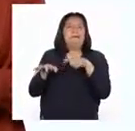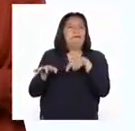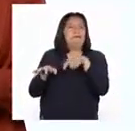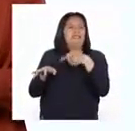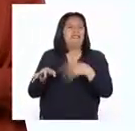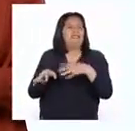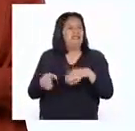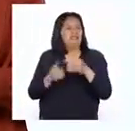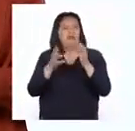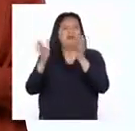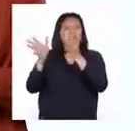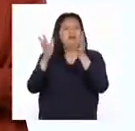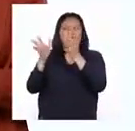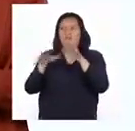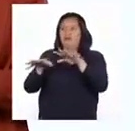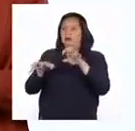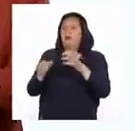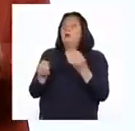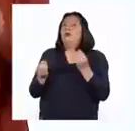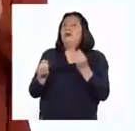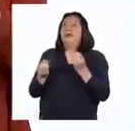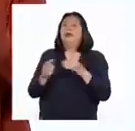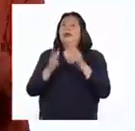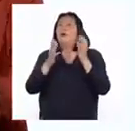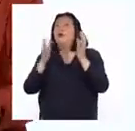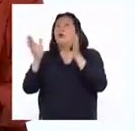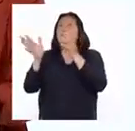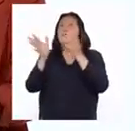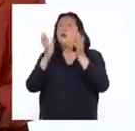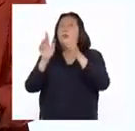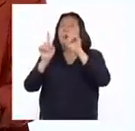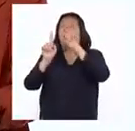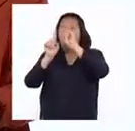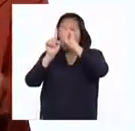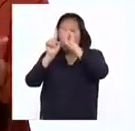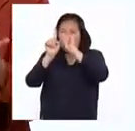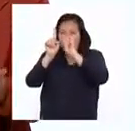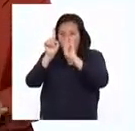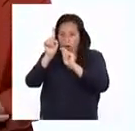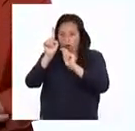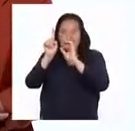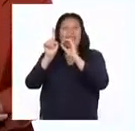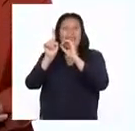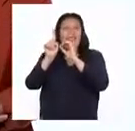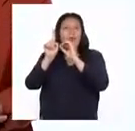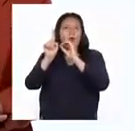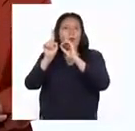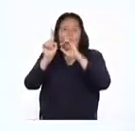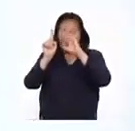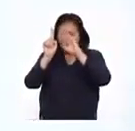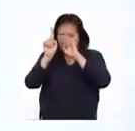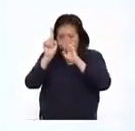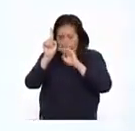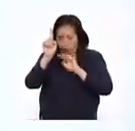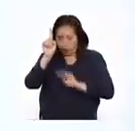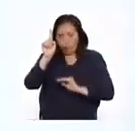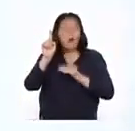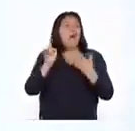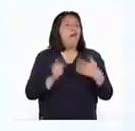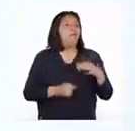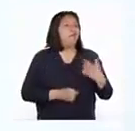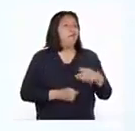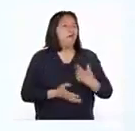fenómeno meteorológico sucede cuando la temperatura del aire baja a 0 grados o valores menores. Por lo